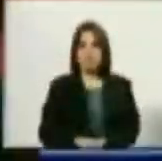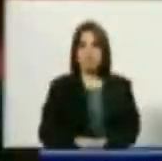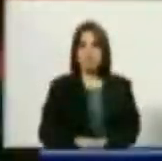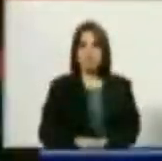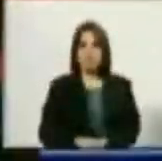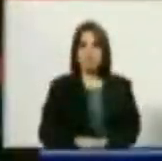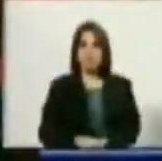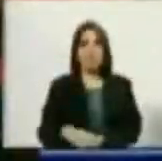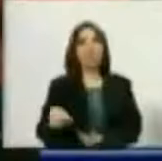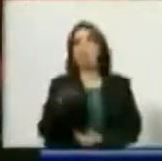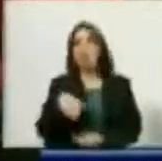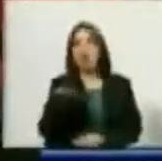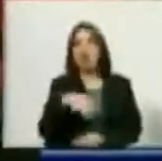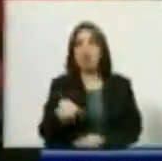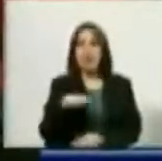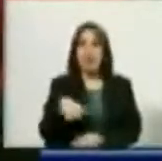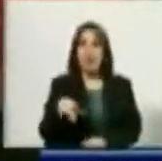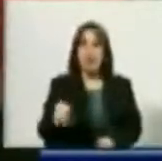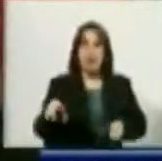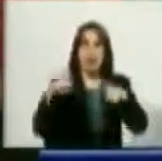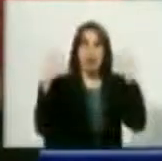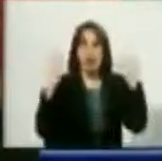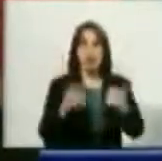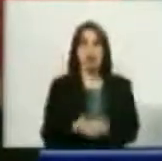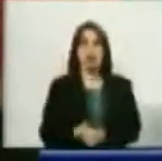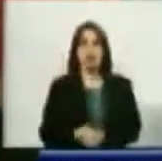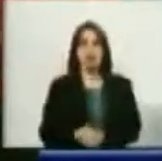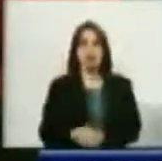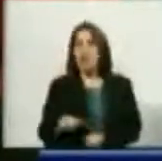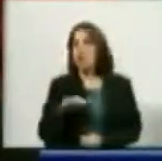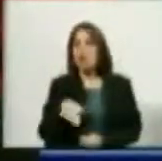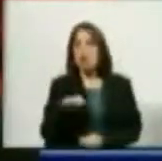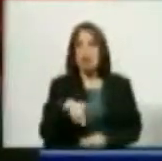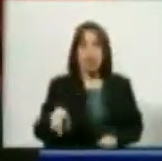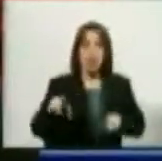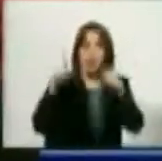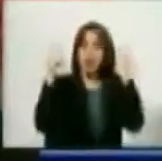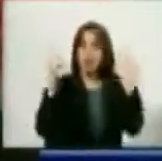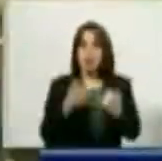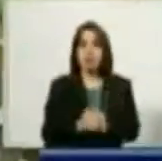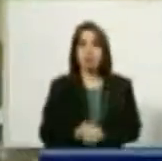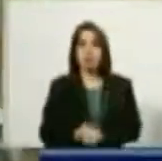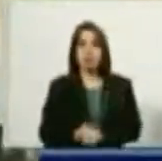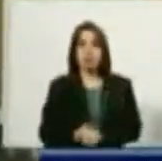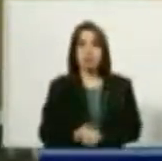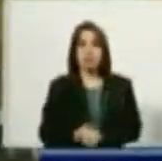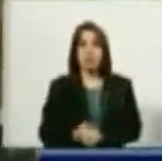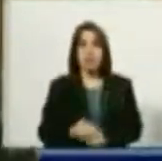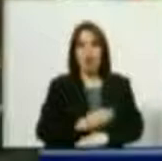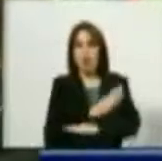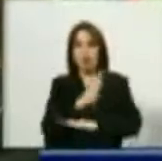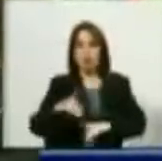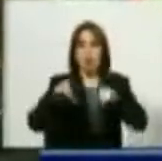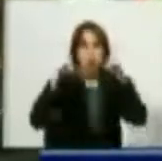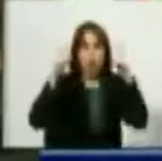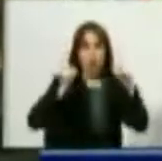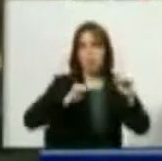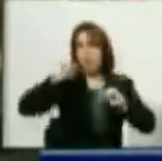dónde estamos dónde y los tiburones